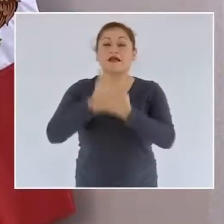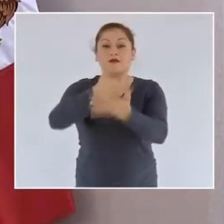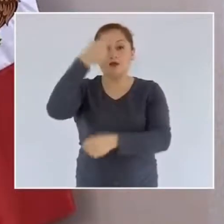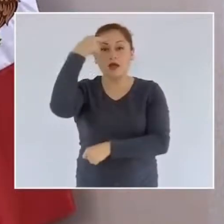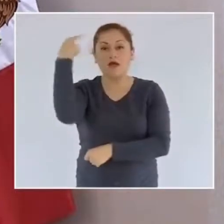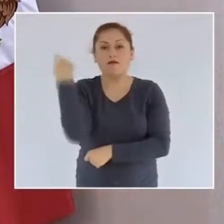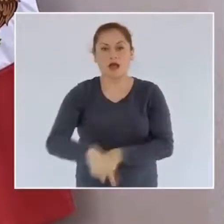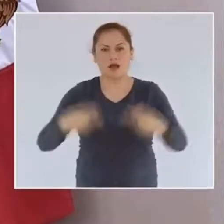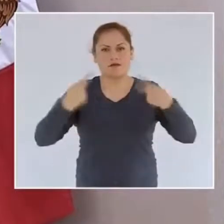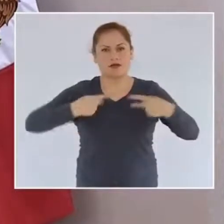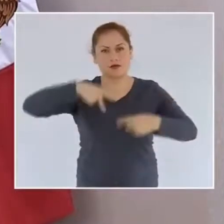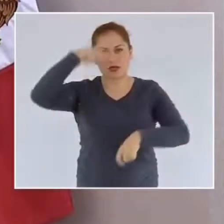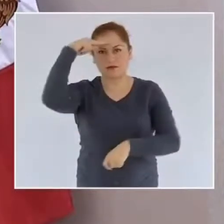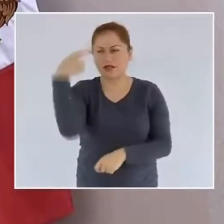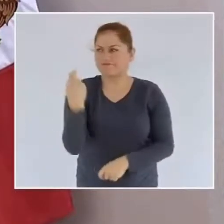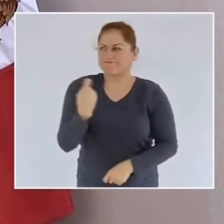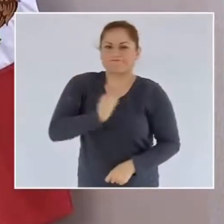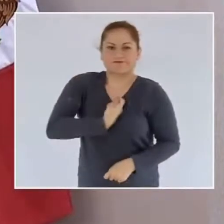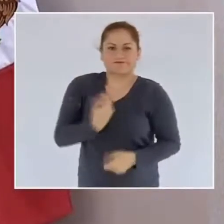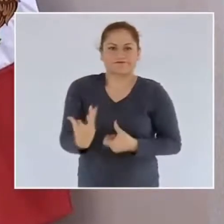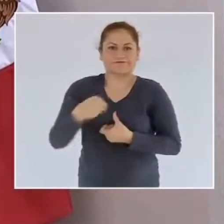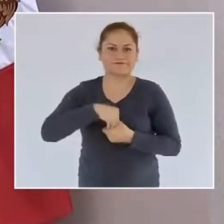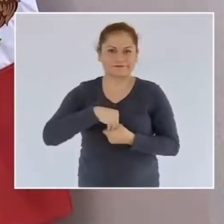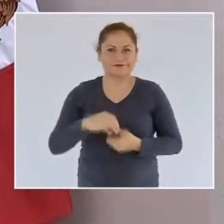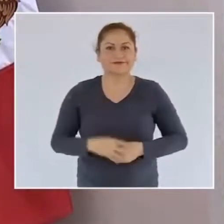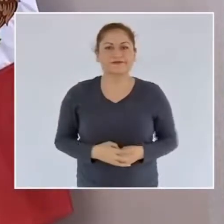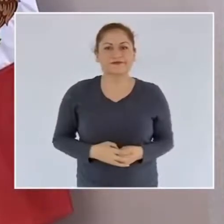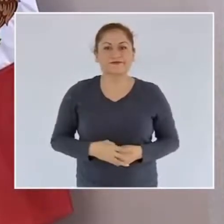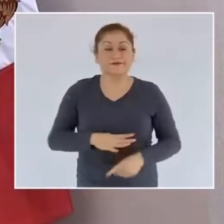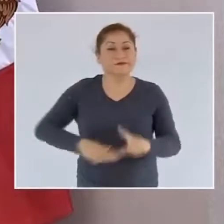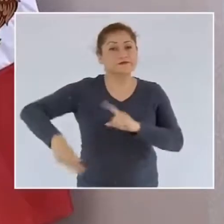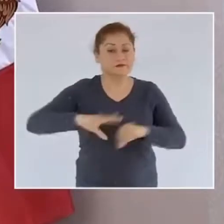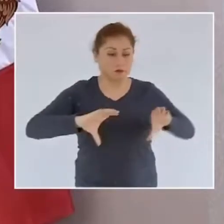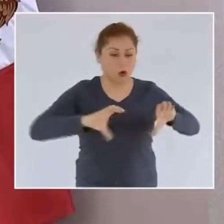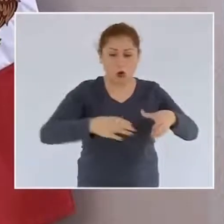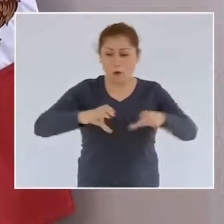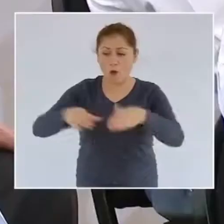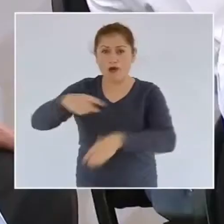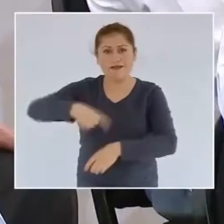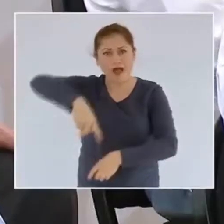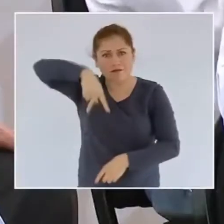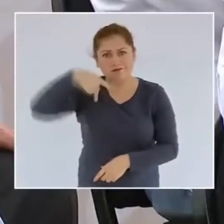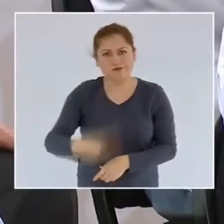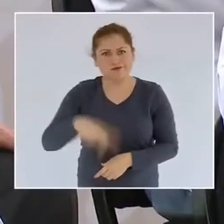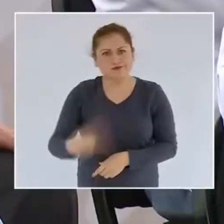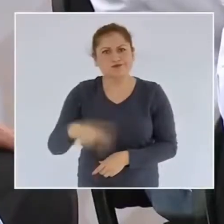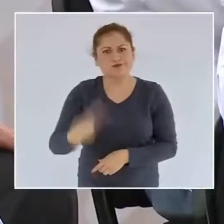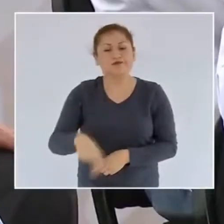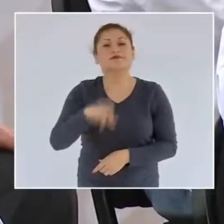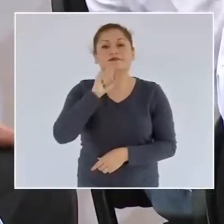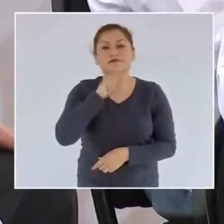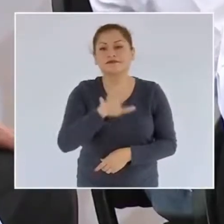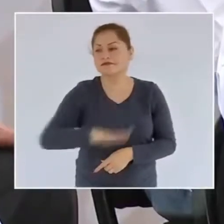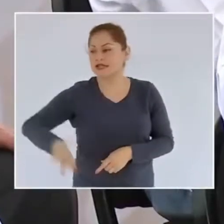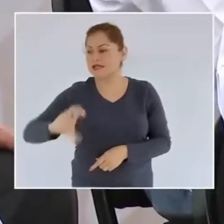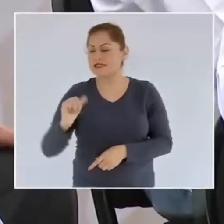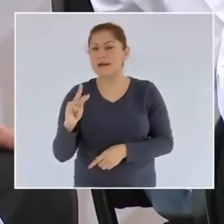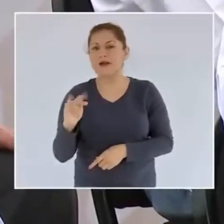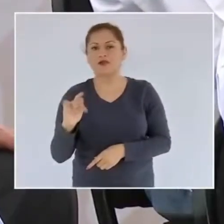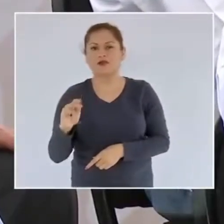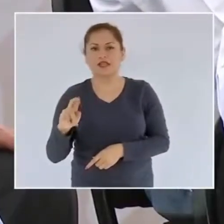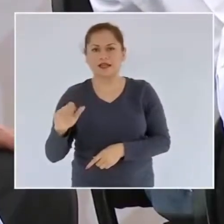de los mexicanos. Desde los pueblos originarios, la relación de ellos con las chapapoteras